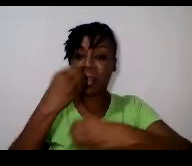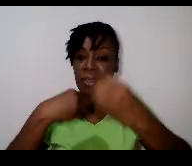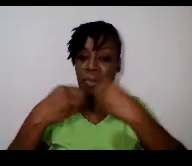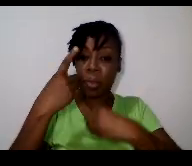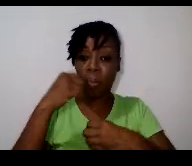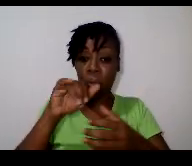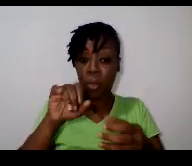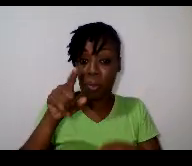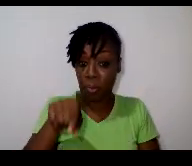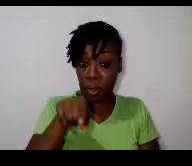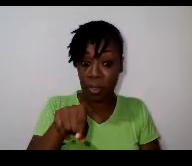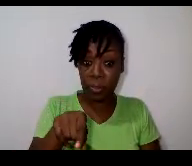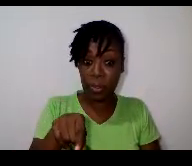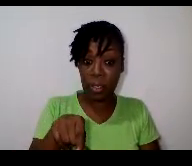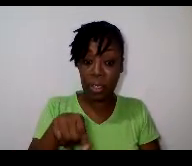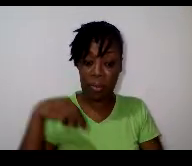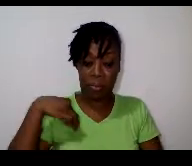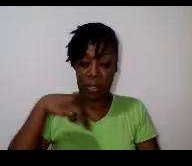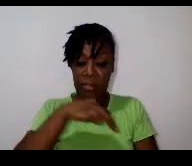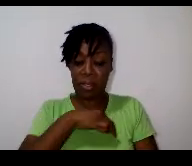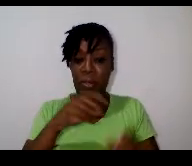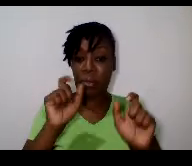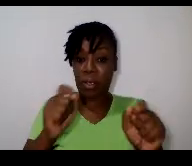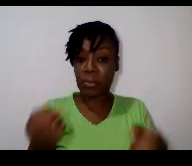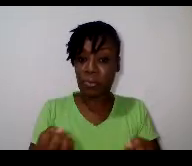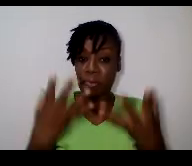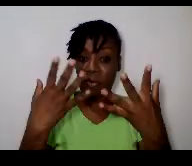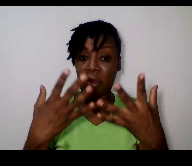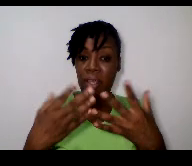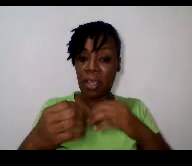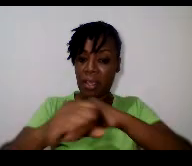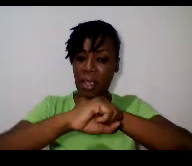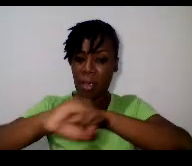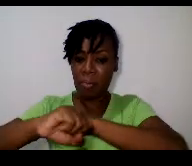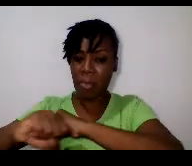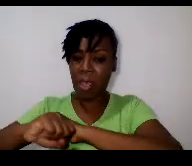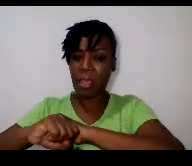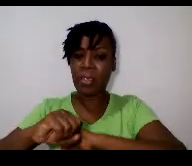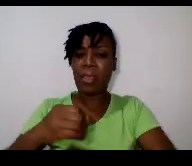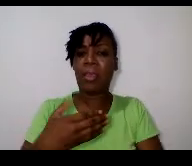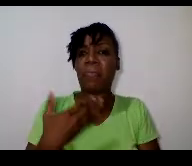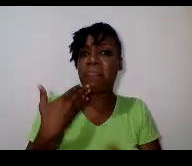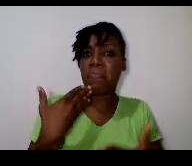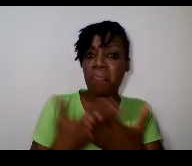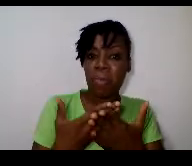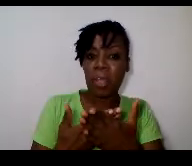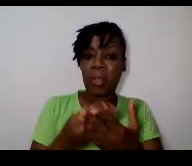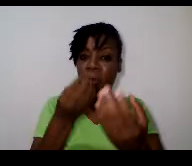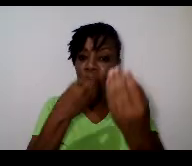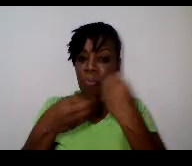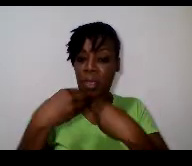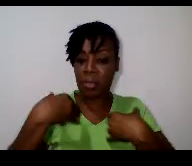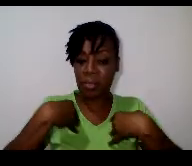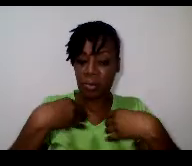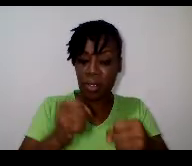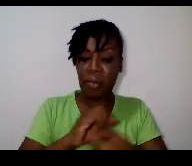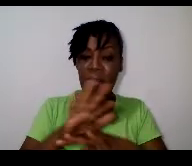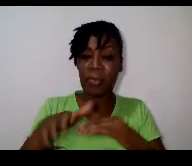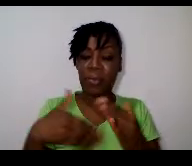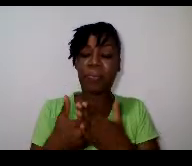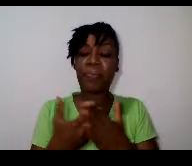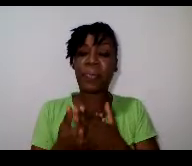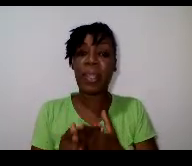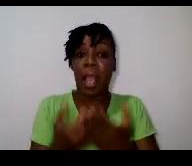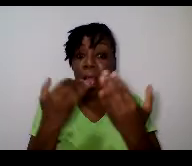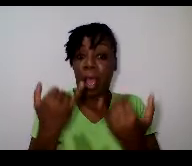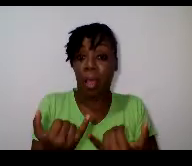hecho mucha campaña en informar sobre todas las fuentes de alimentos. Sin embargo, en este momento estamos